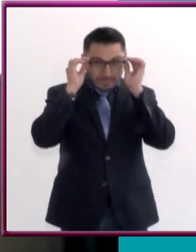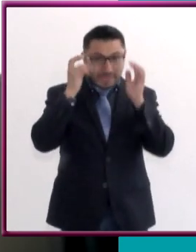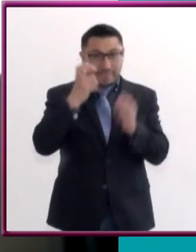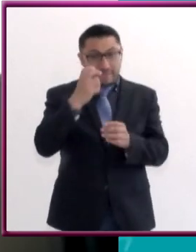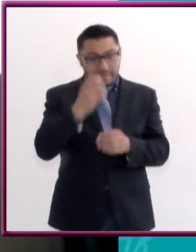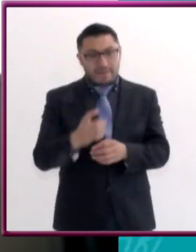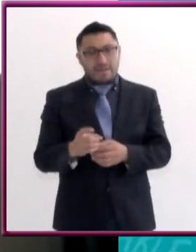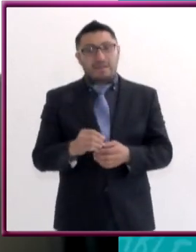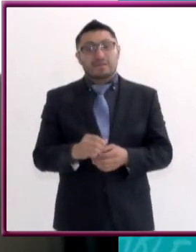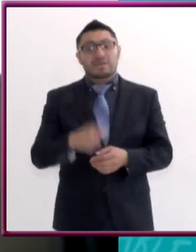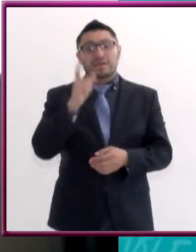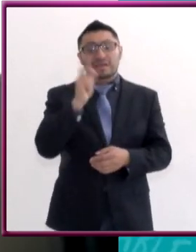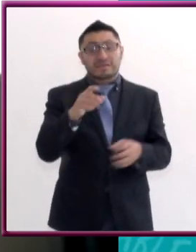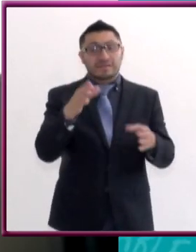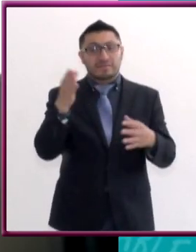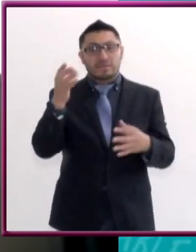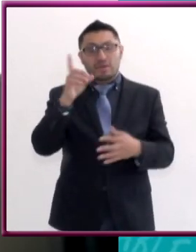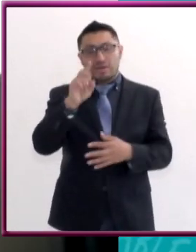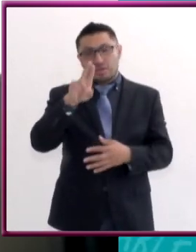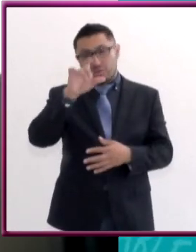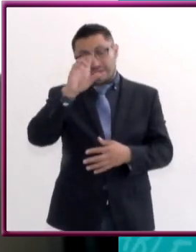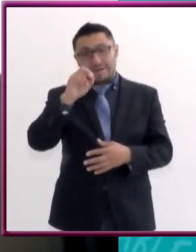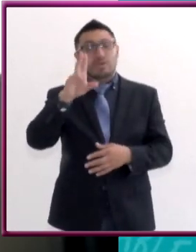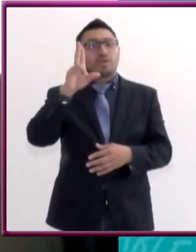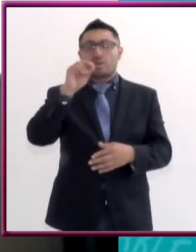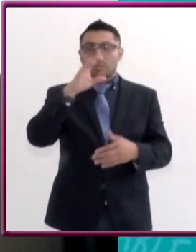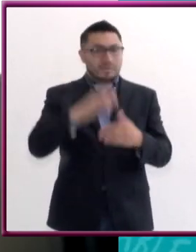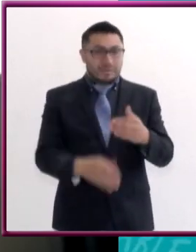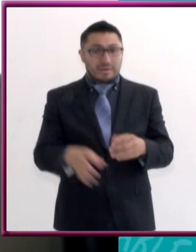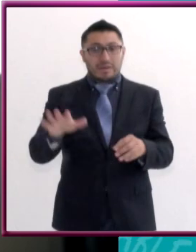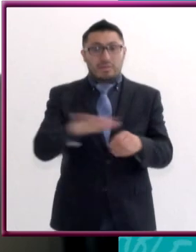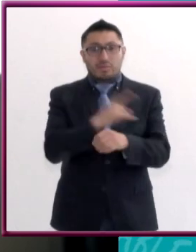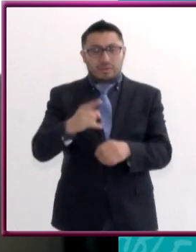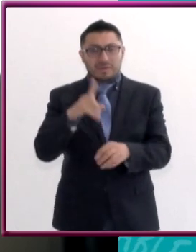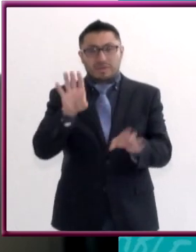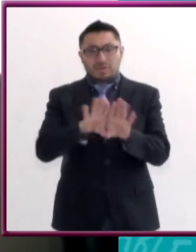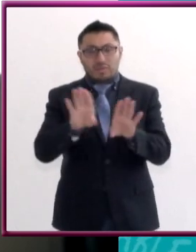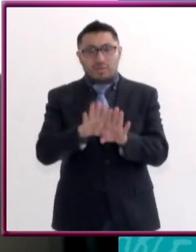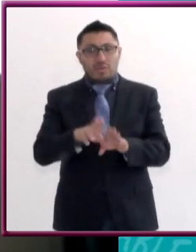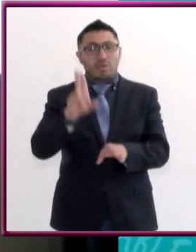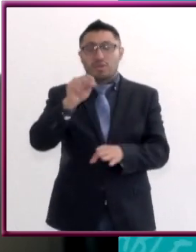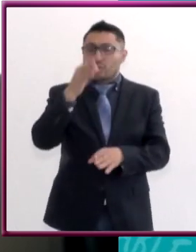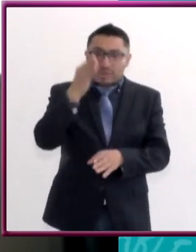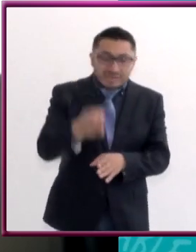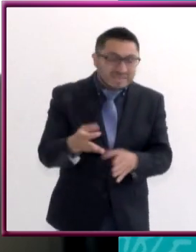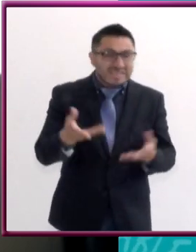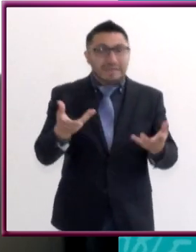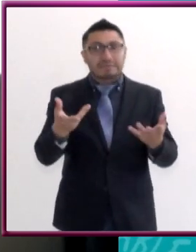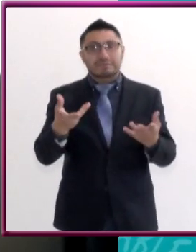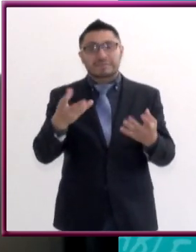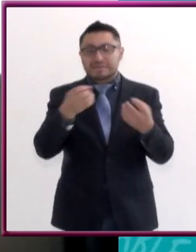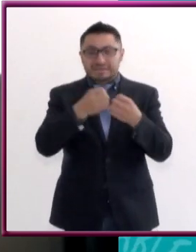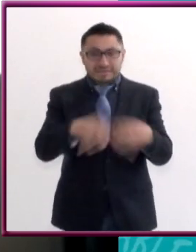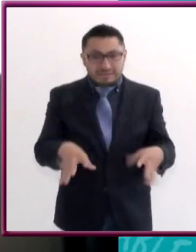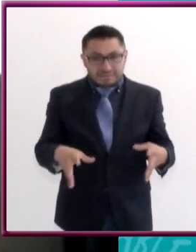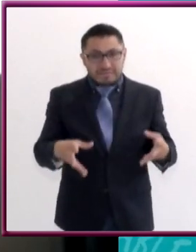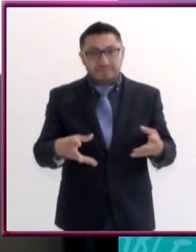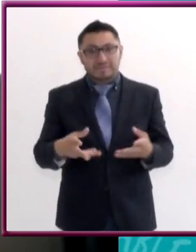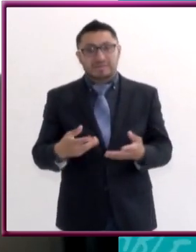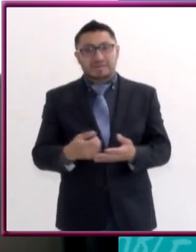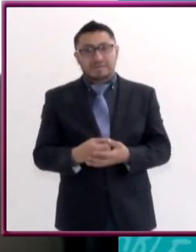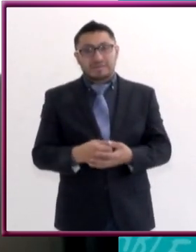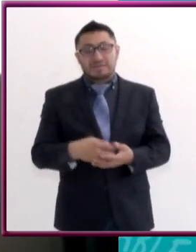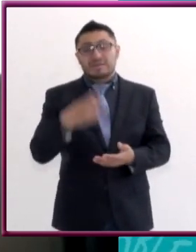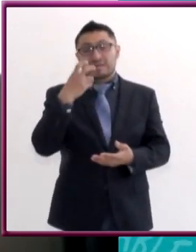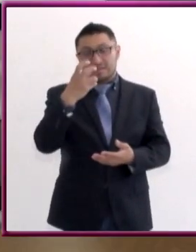indefinido. Eso es lo que significa que el duelo no se ha cerrado, y si no se identifica, pues uno puede pasar la